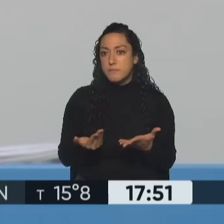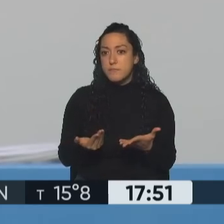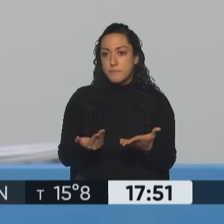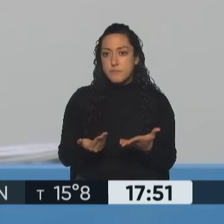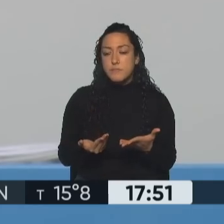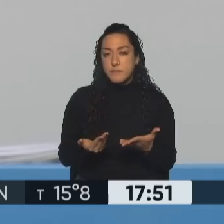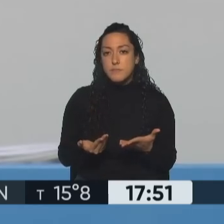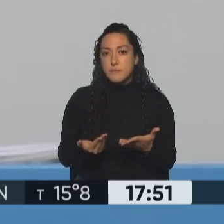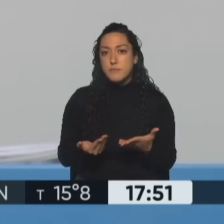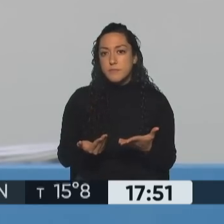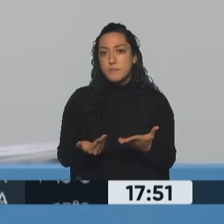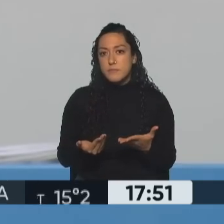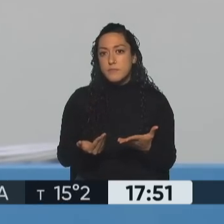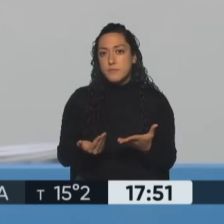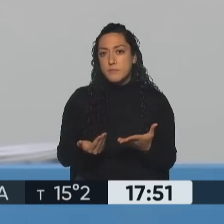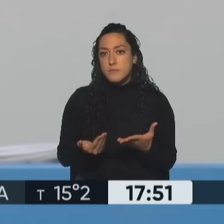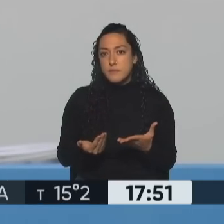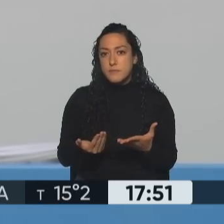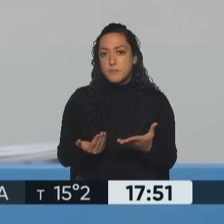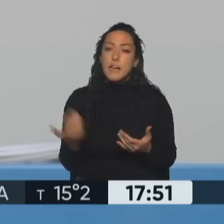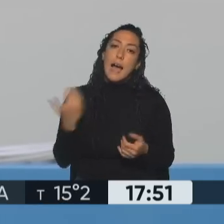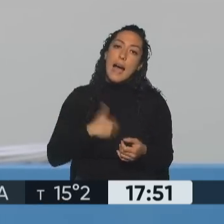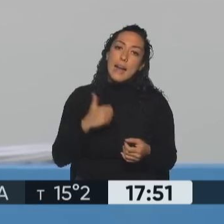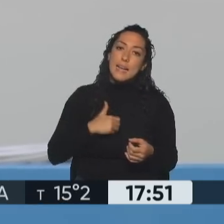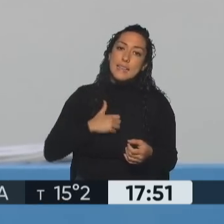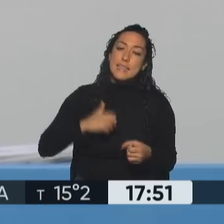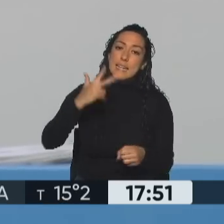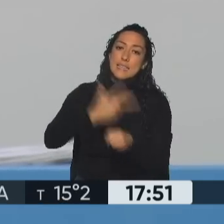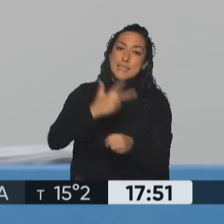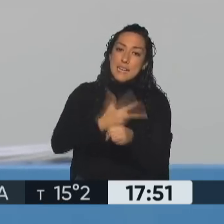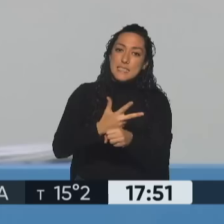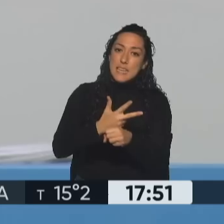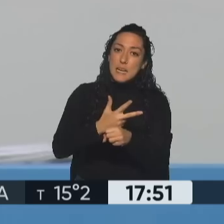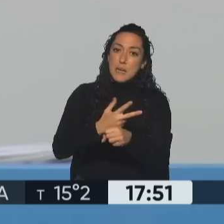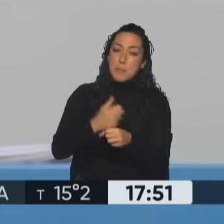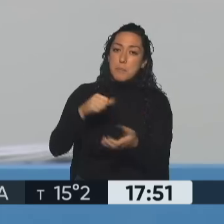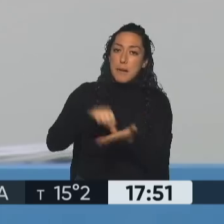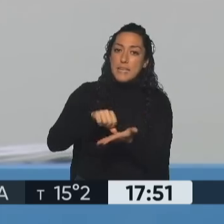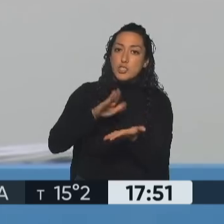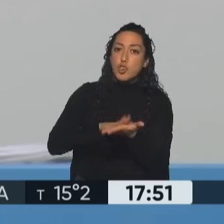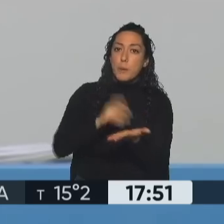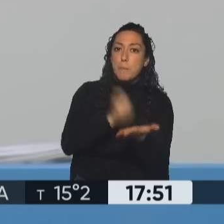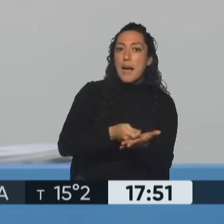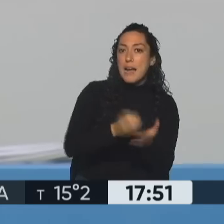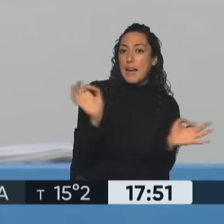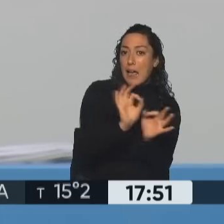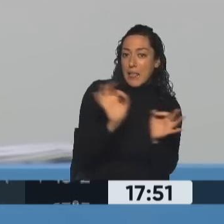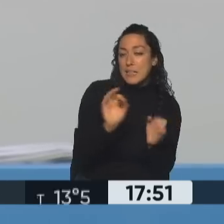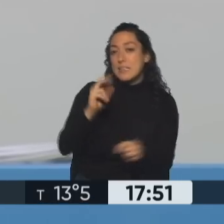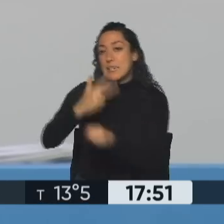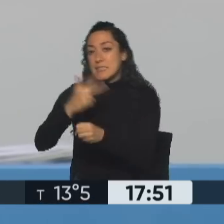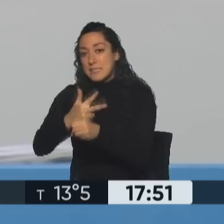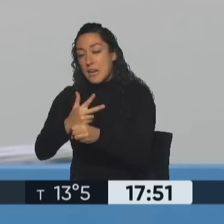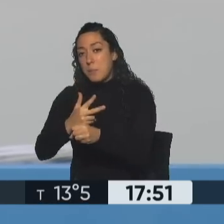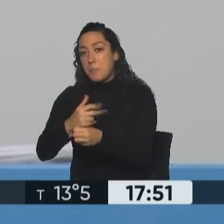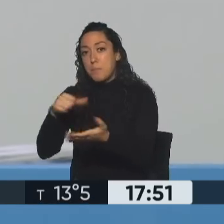la Argentina es el tercer país en evasión del mundo y el tercer país en formación de